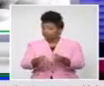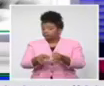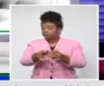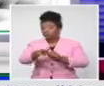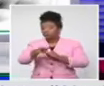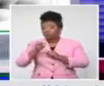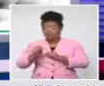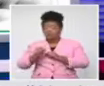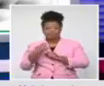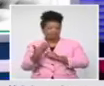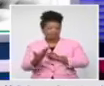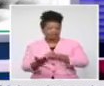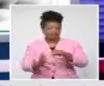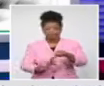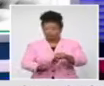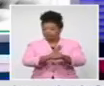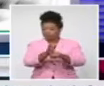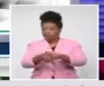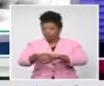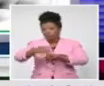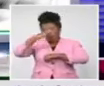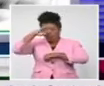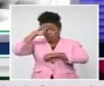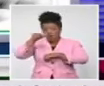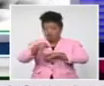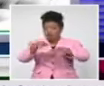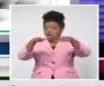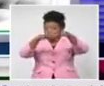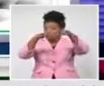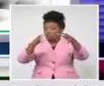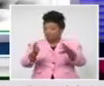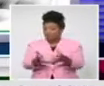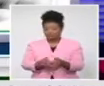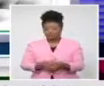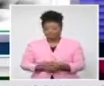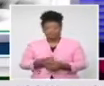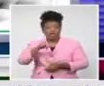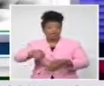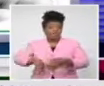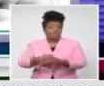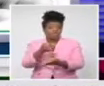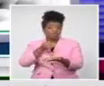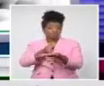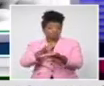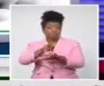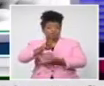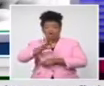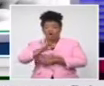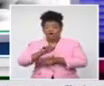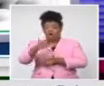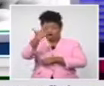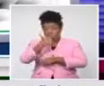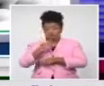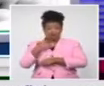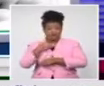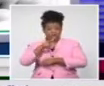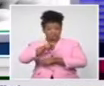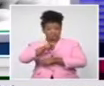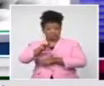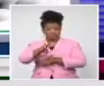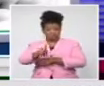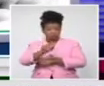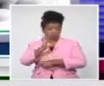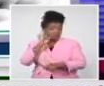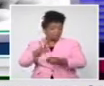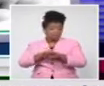el comportamiento de la COVID-19 en Cuba y el resto del mundo. Hoy es miércoles 28 de abril del año 2021. A partir de